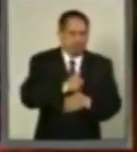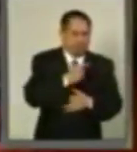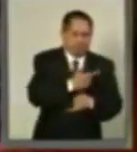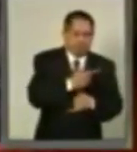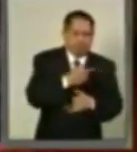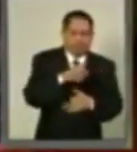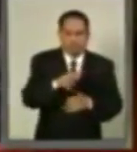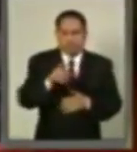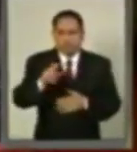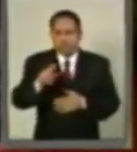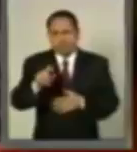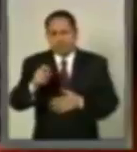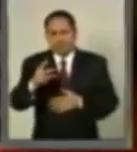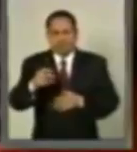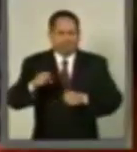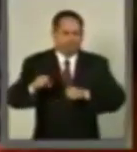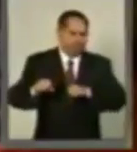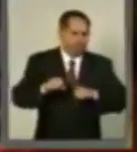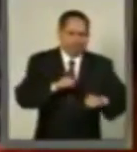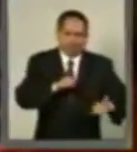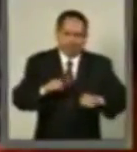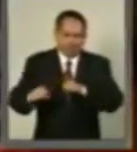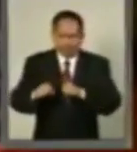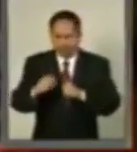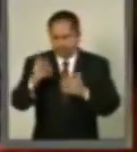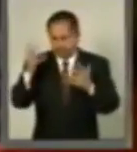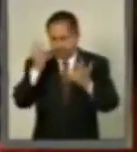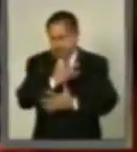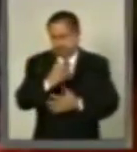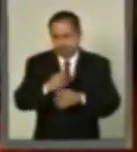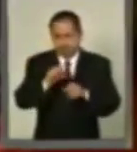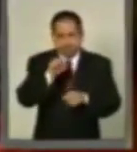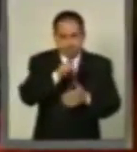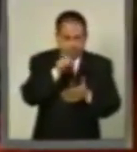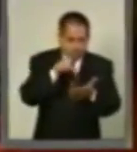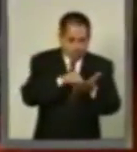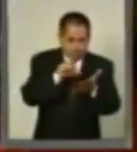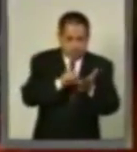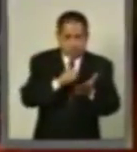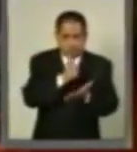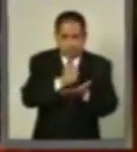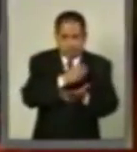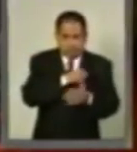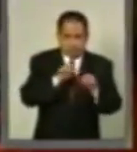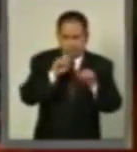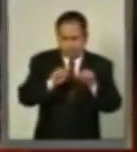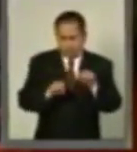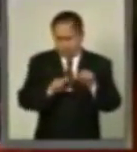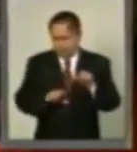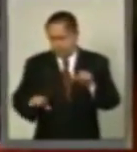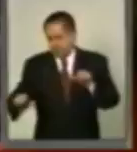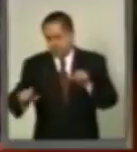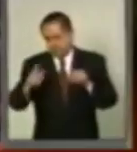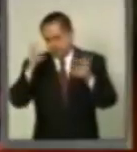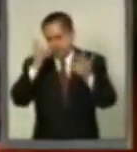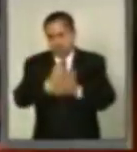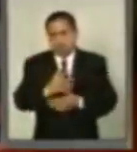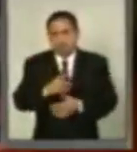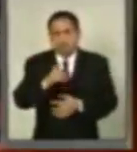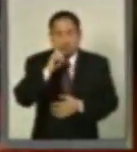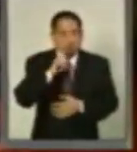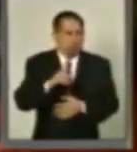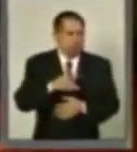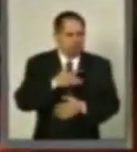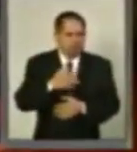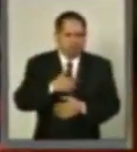23 con sismos que pegaron en el centro y en el sur sureste del país, y que se vio que nuestro sistema es